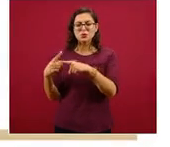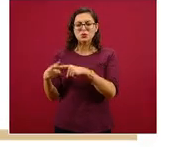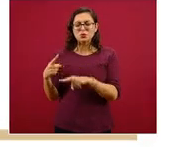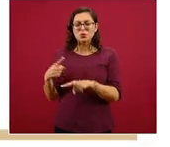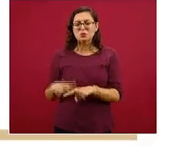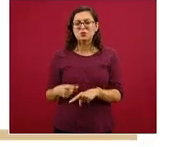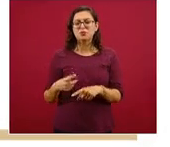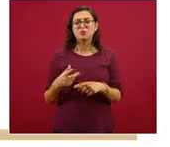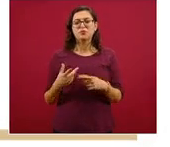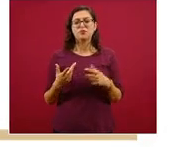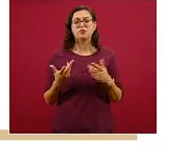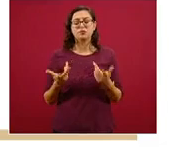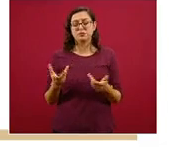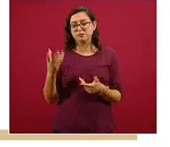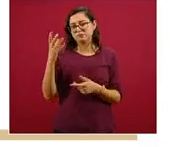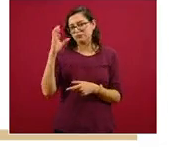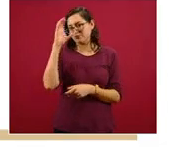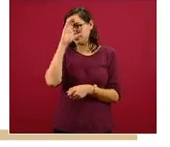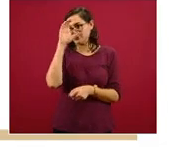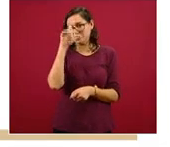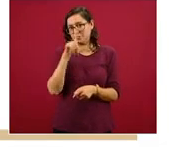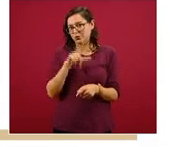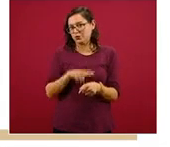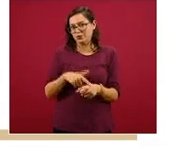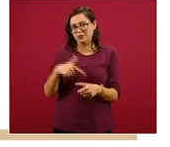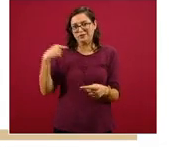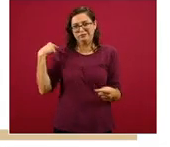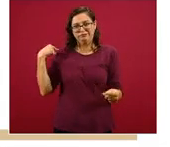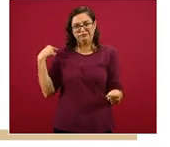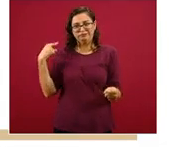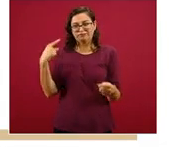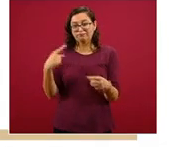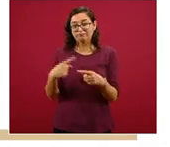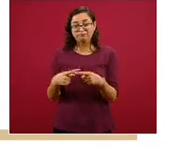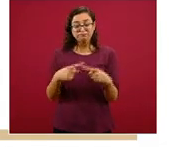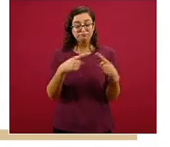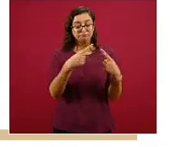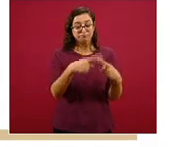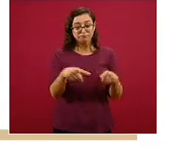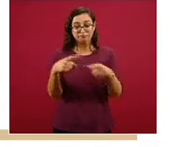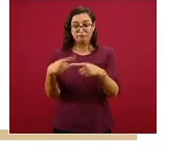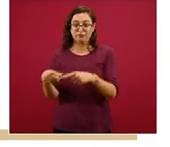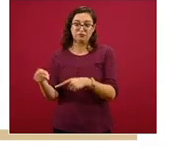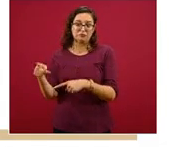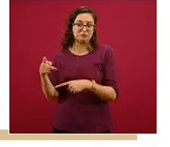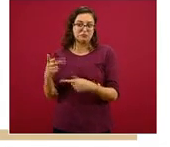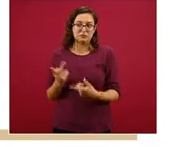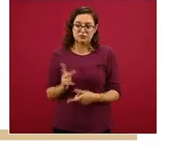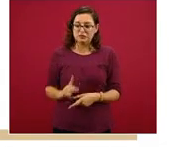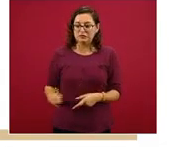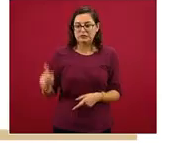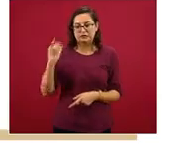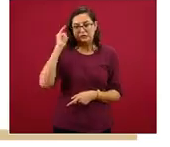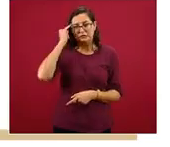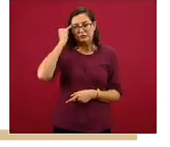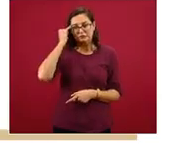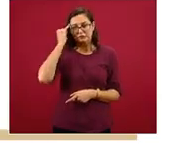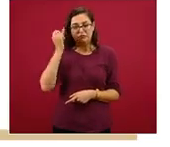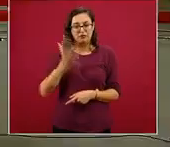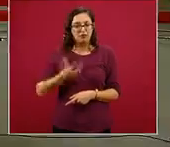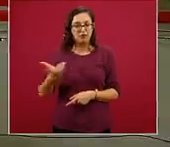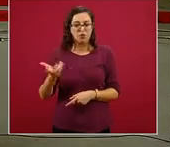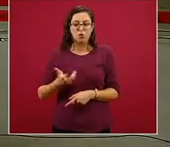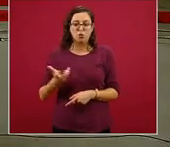del proceso cultural, agrícola, de la diversidad de pueblos indígenas en México.